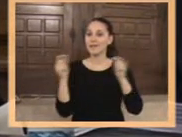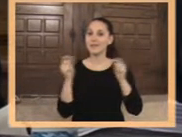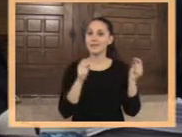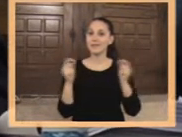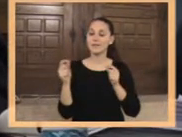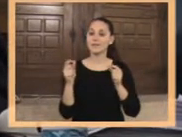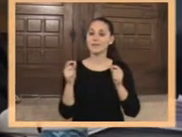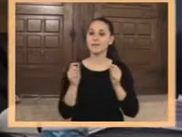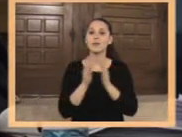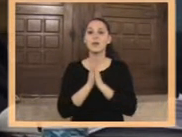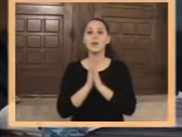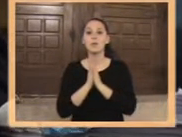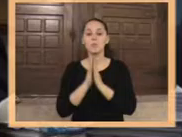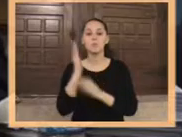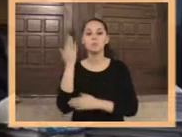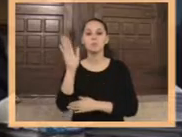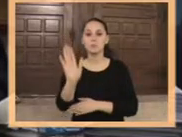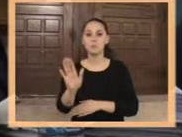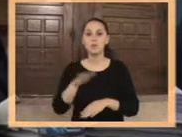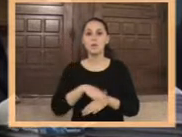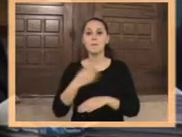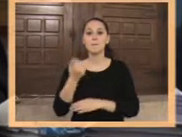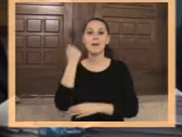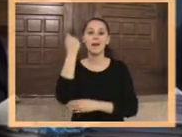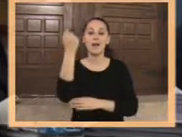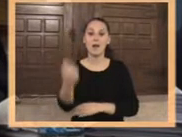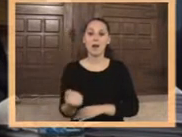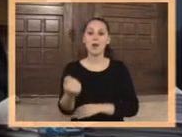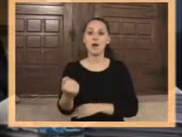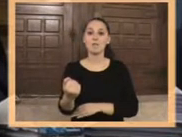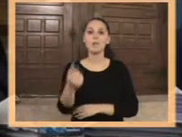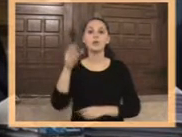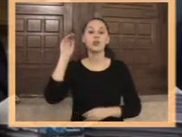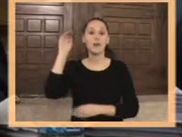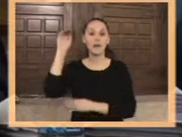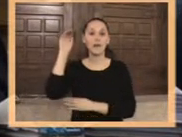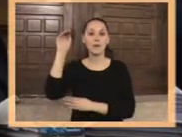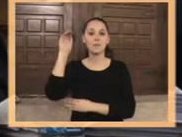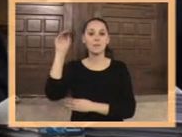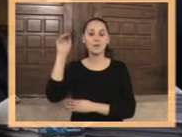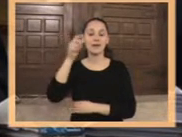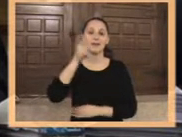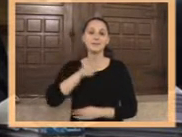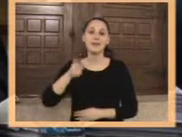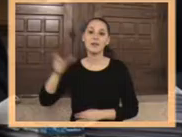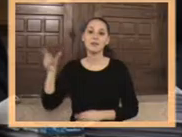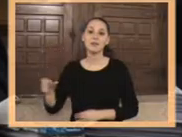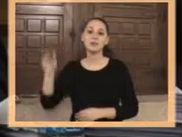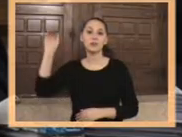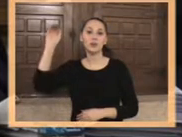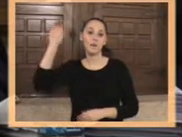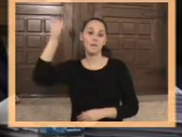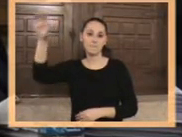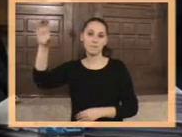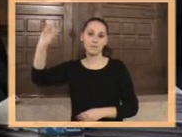la siguiente moción de apoyo a migrantes y refugiados y sobre el preacuerdo suscrito por los jefes de Estado y